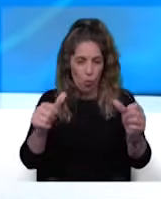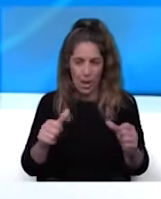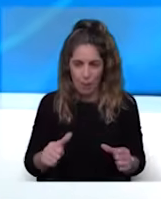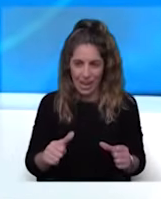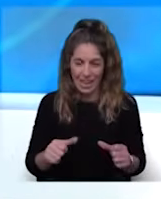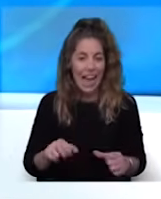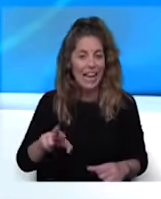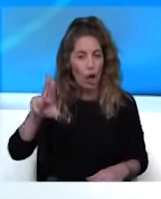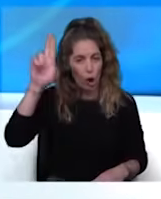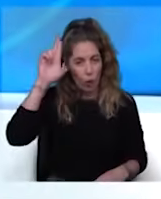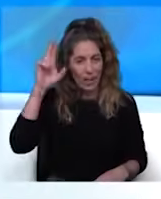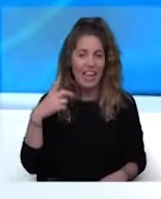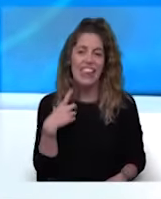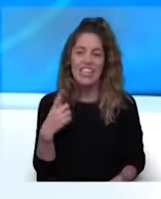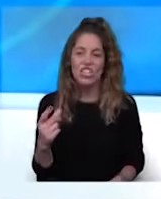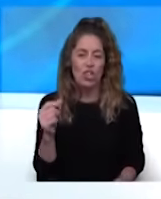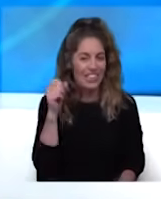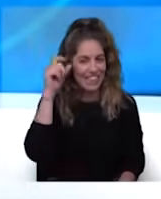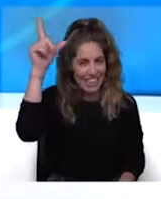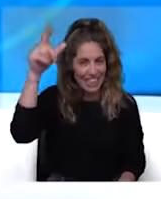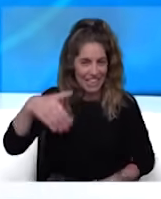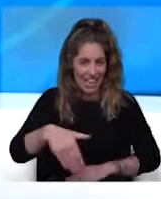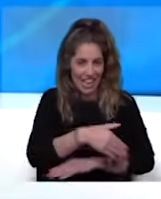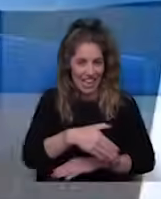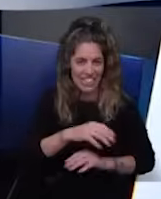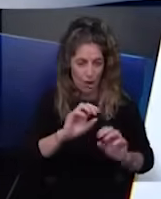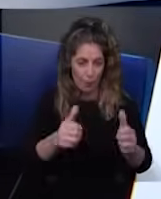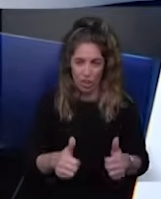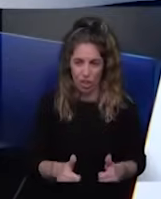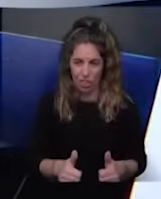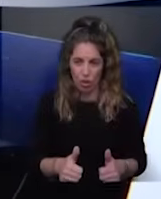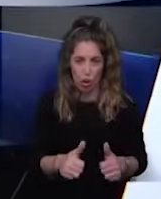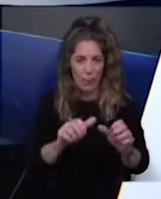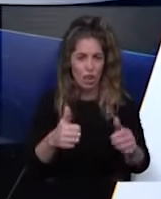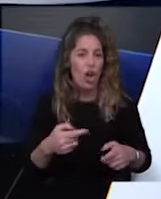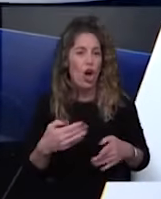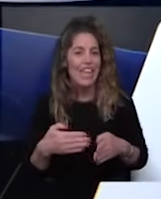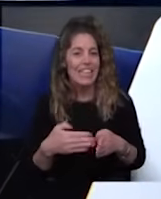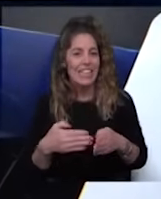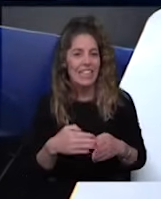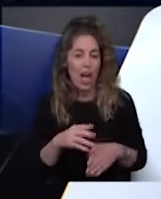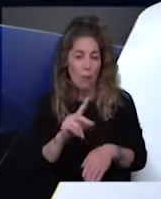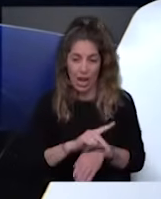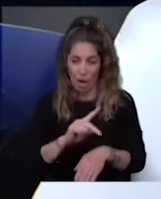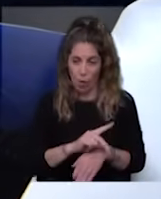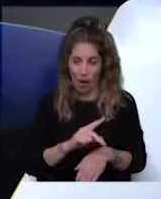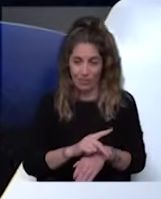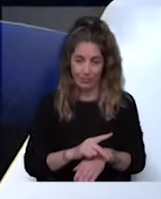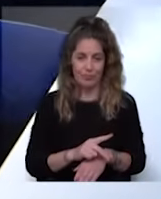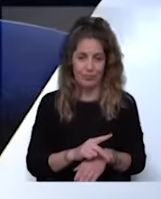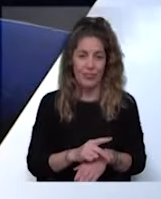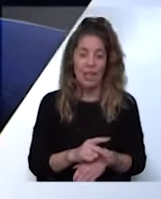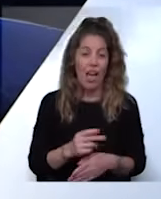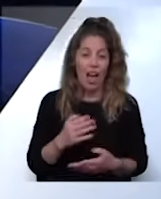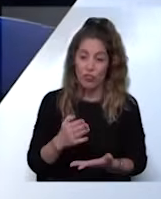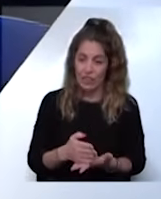lo recuerda ahí en la dirección de inteligencia en la calle Maldonado Maldonado y Paraguay y fíjense al